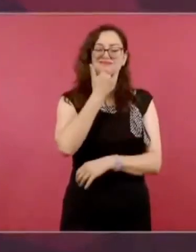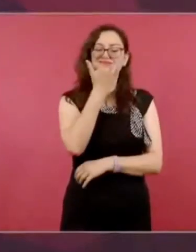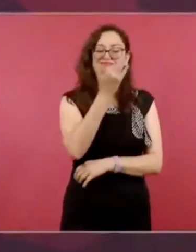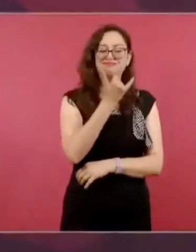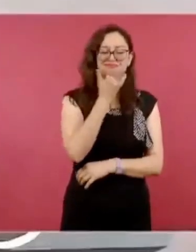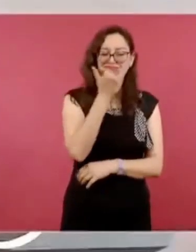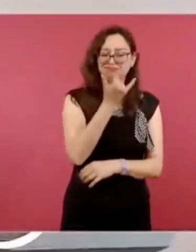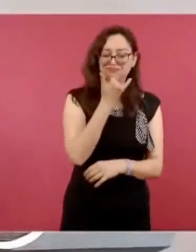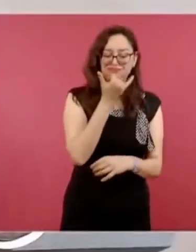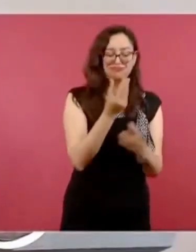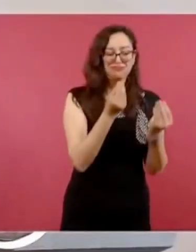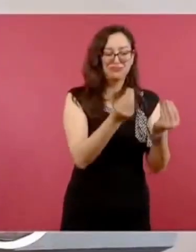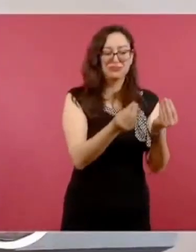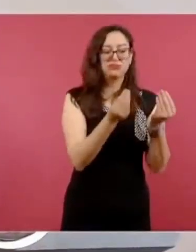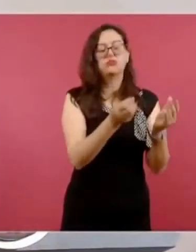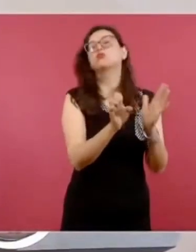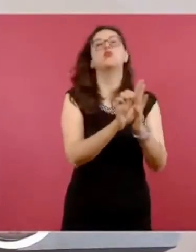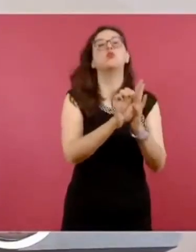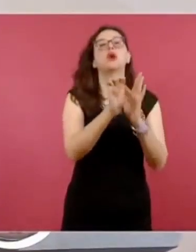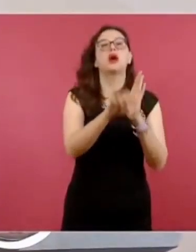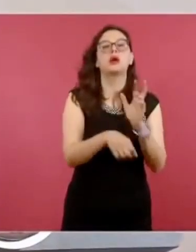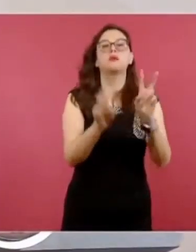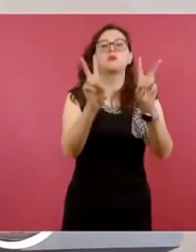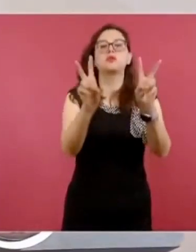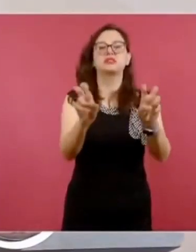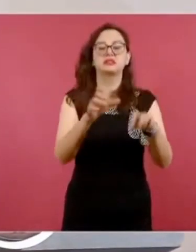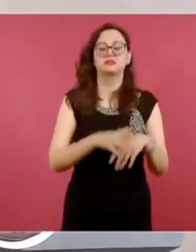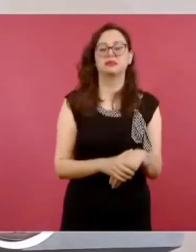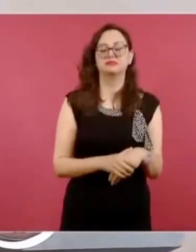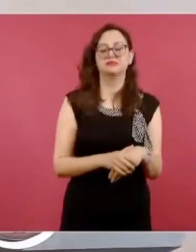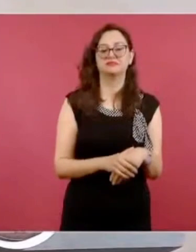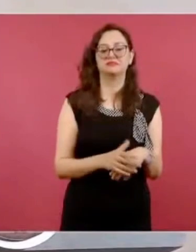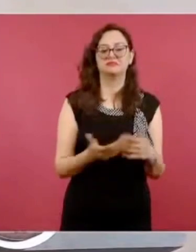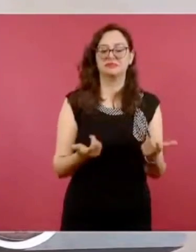el clasismo, el racismo.